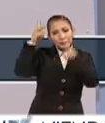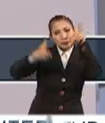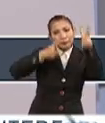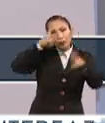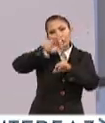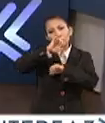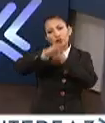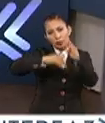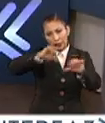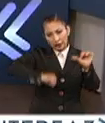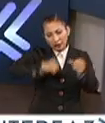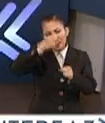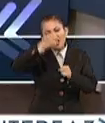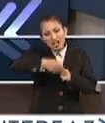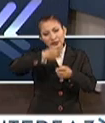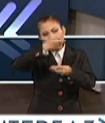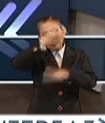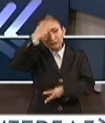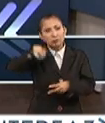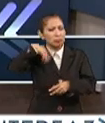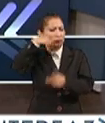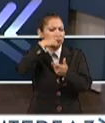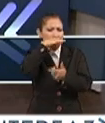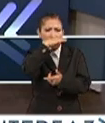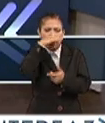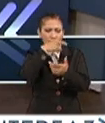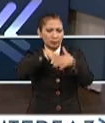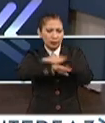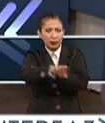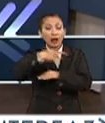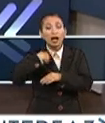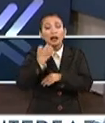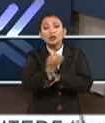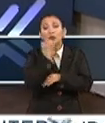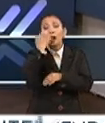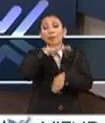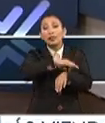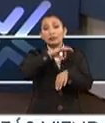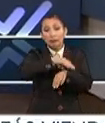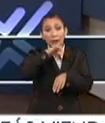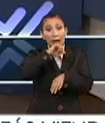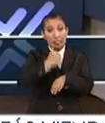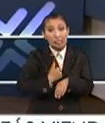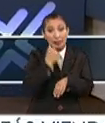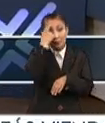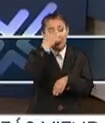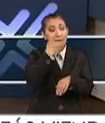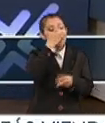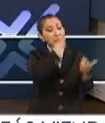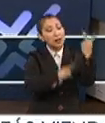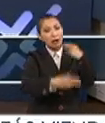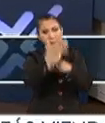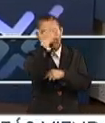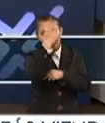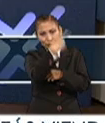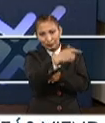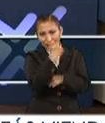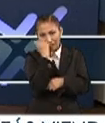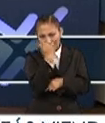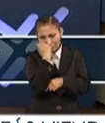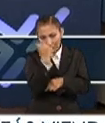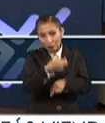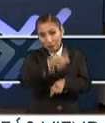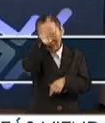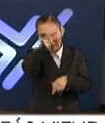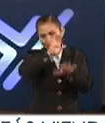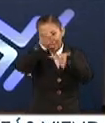todas las actividades. La entrada es libre. La Facultad de Medicina también aprovecha para dar la bienvenida formal a sus alumnos de